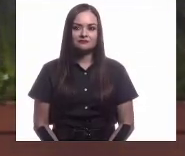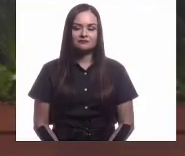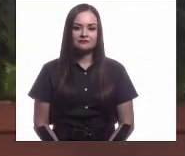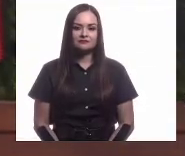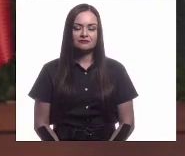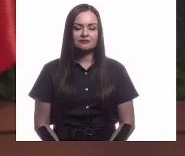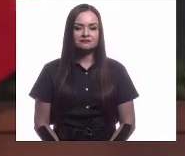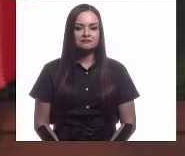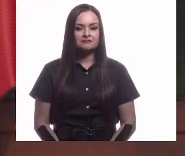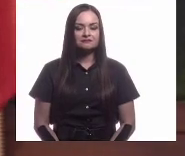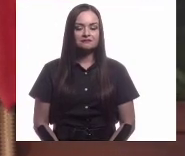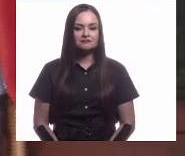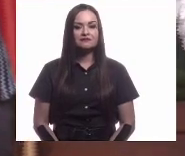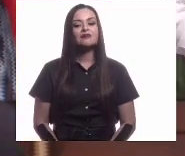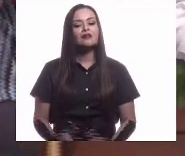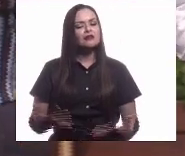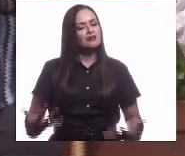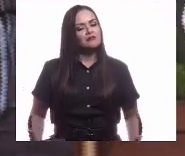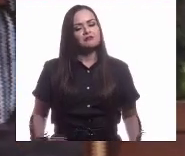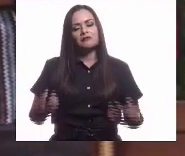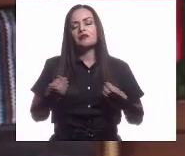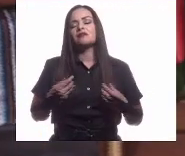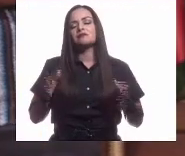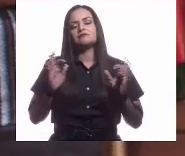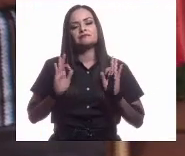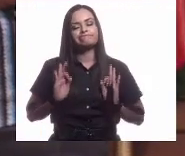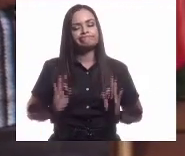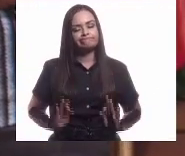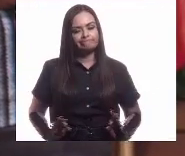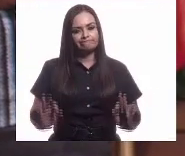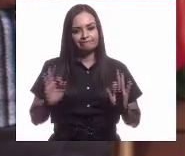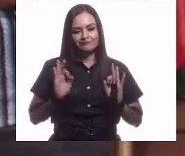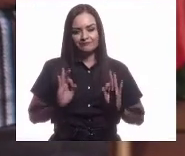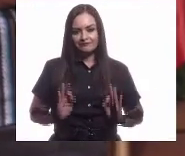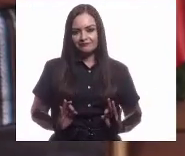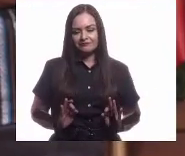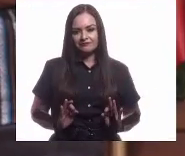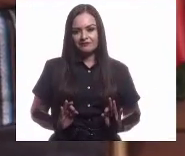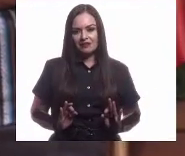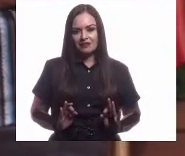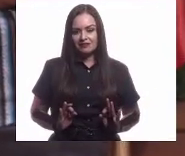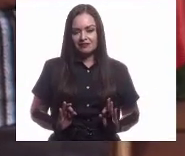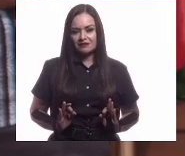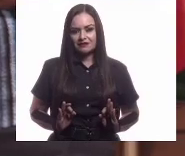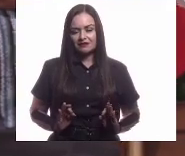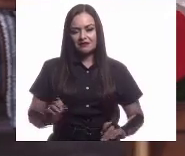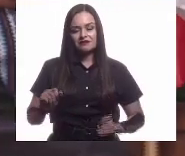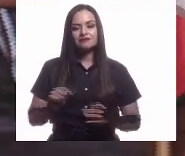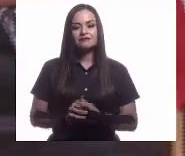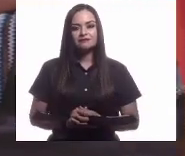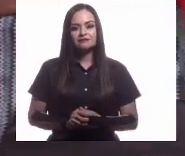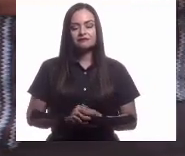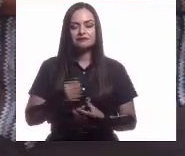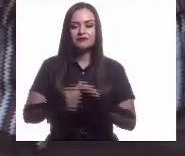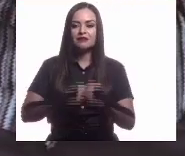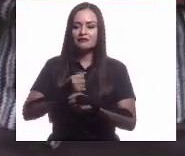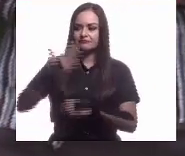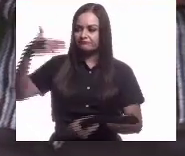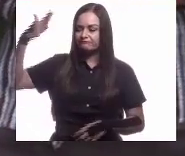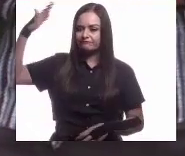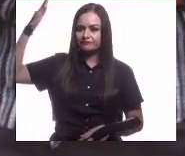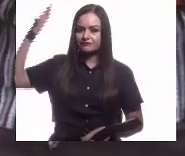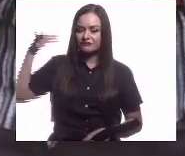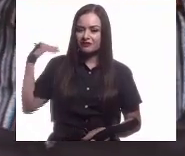La tranquilidad con la que vivimos, no hace muchos meses, pocos años, se